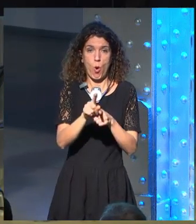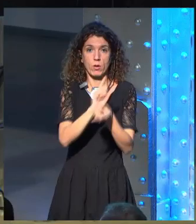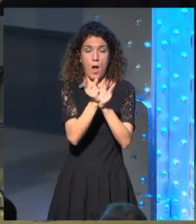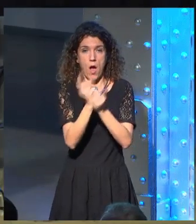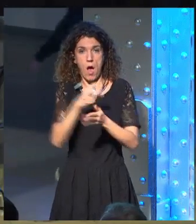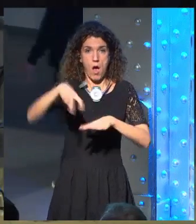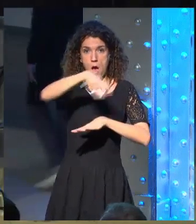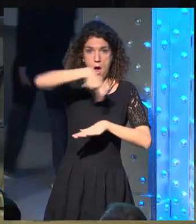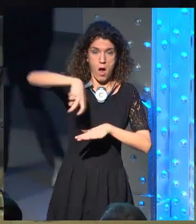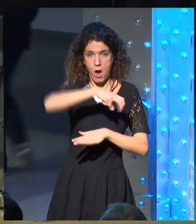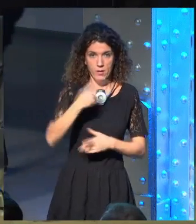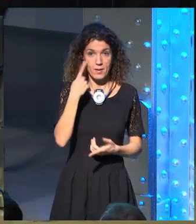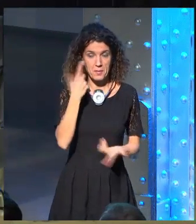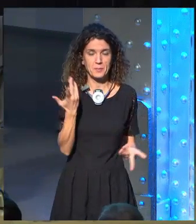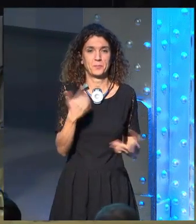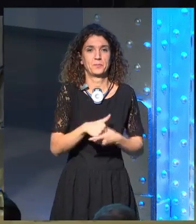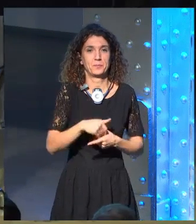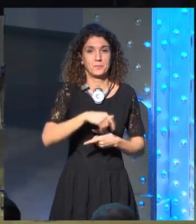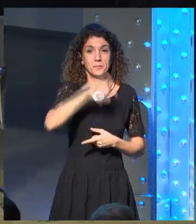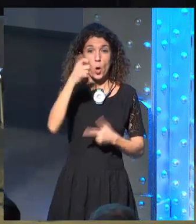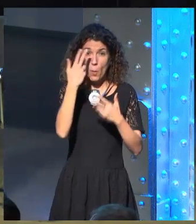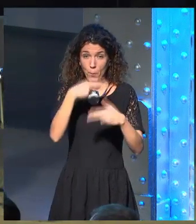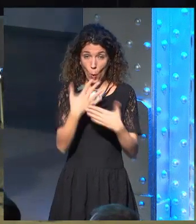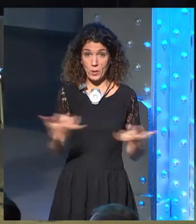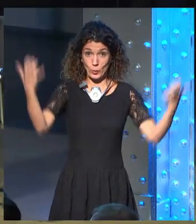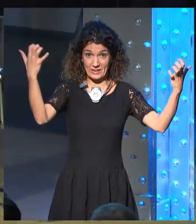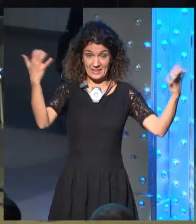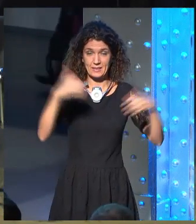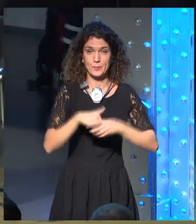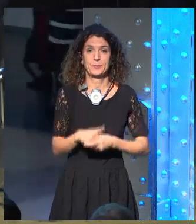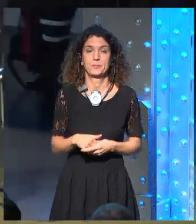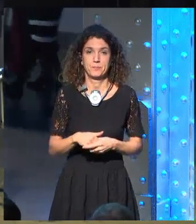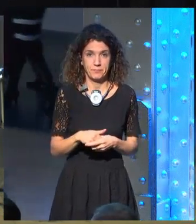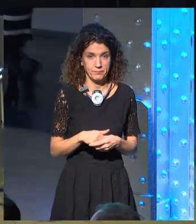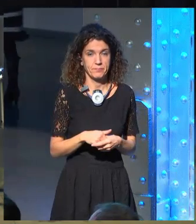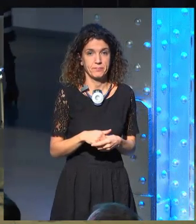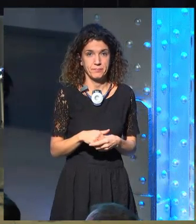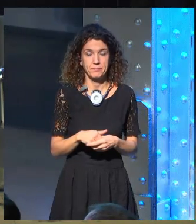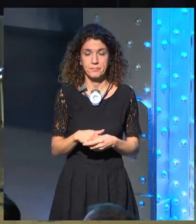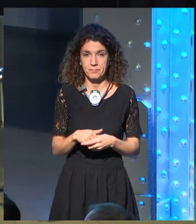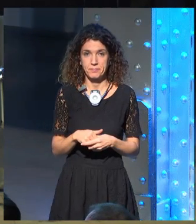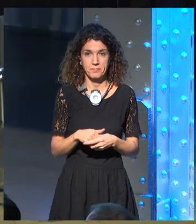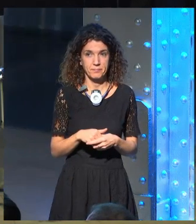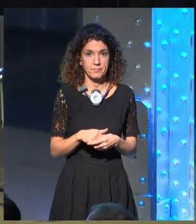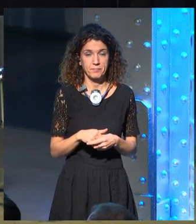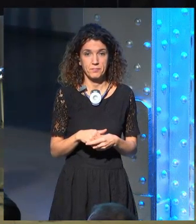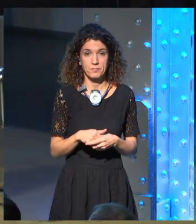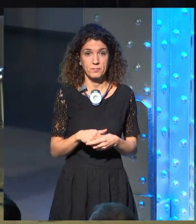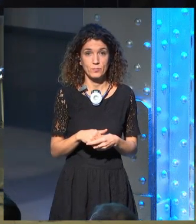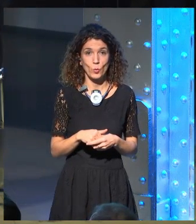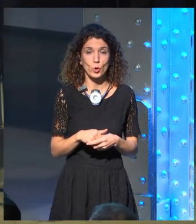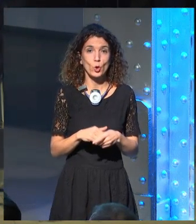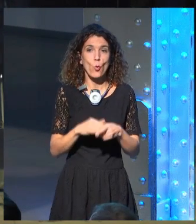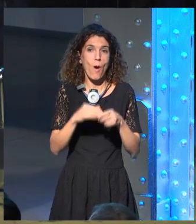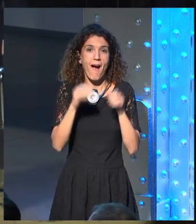postura. Bueno, para los que estéis en el público y no seáis